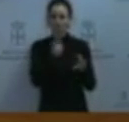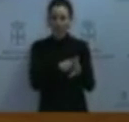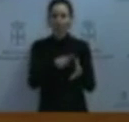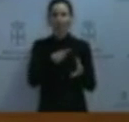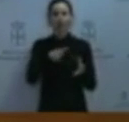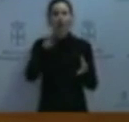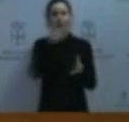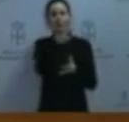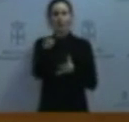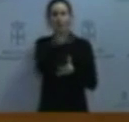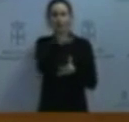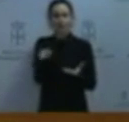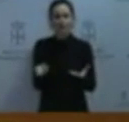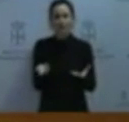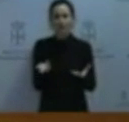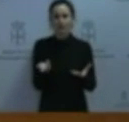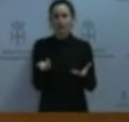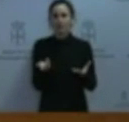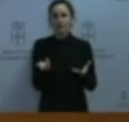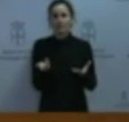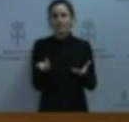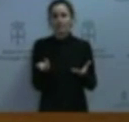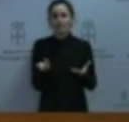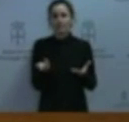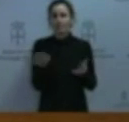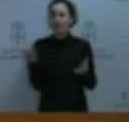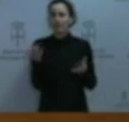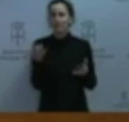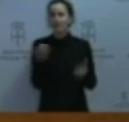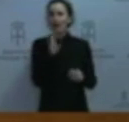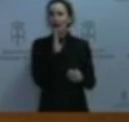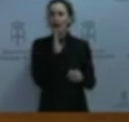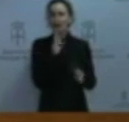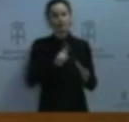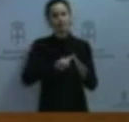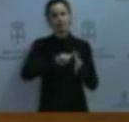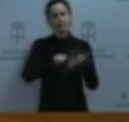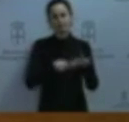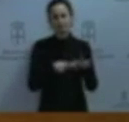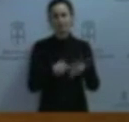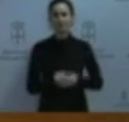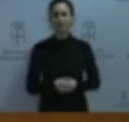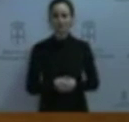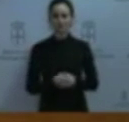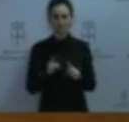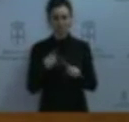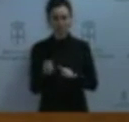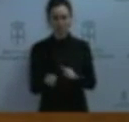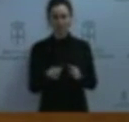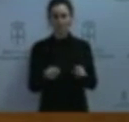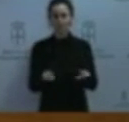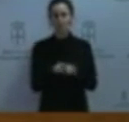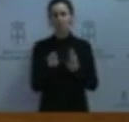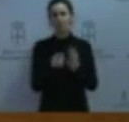avistamientos. Debería de cubrir todas estas tipologías. Luego, por otra parte, hay otro